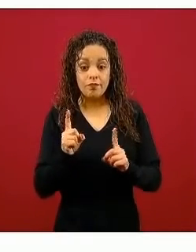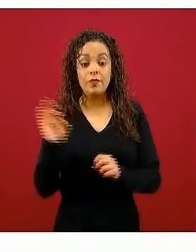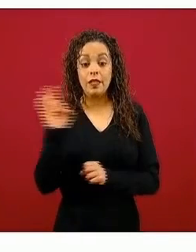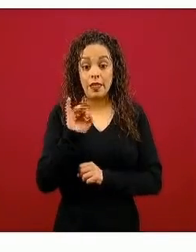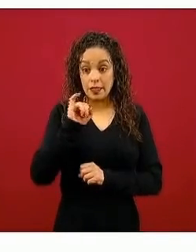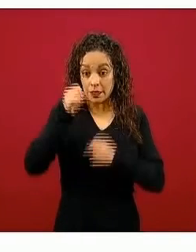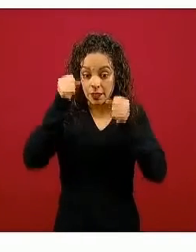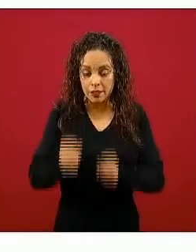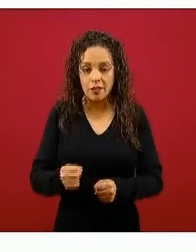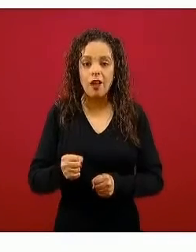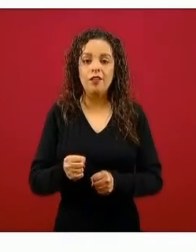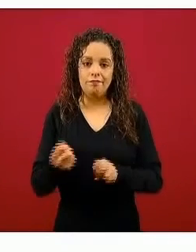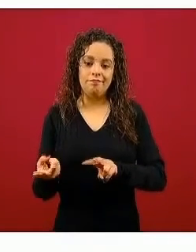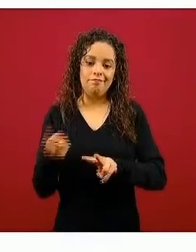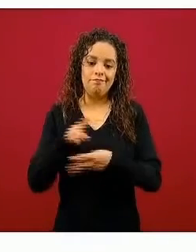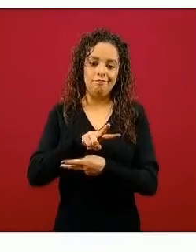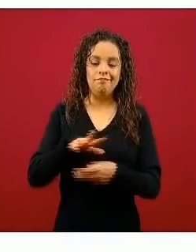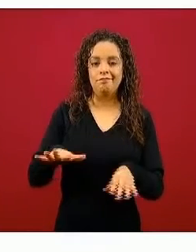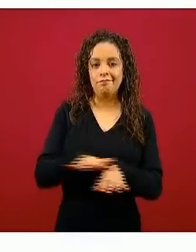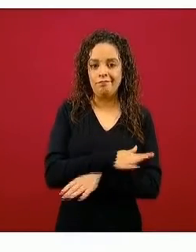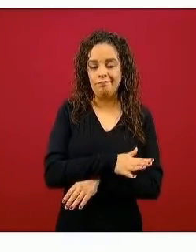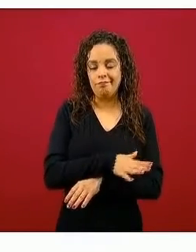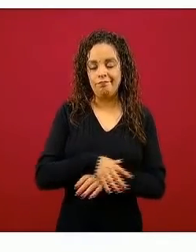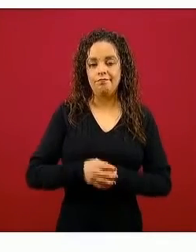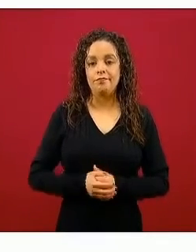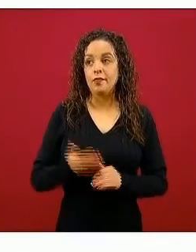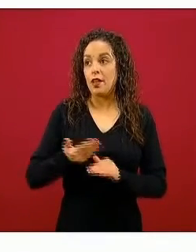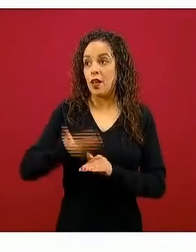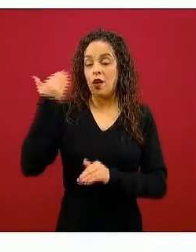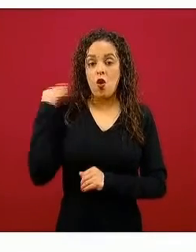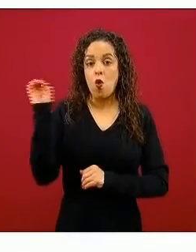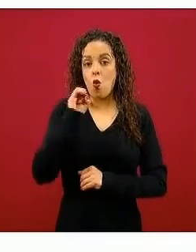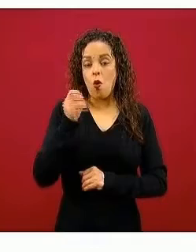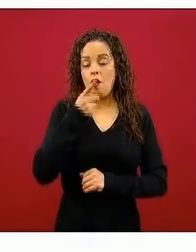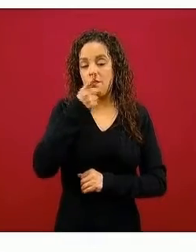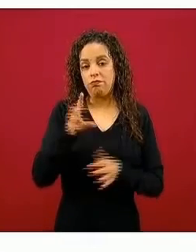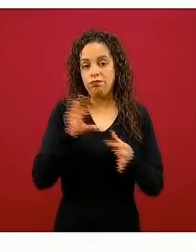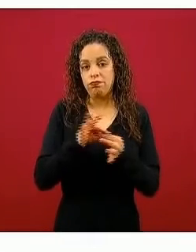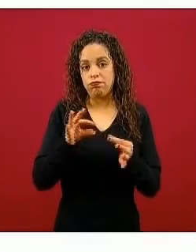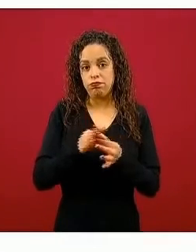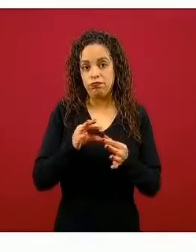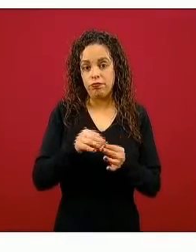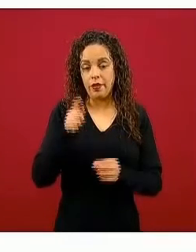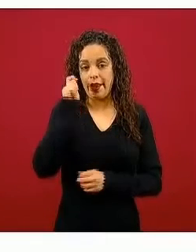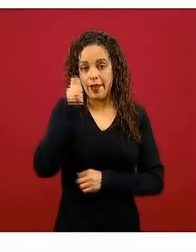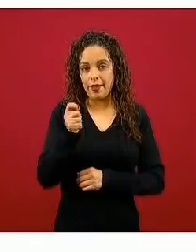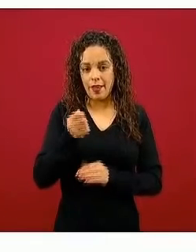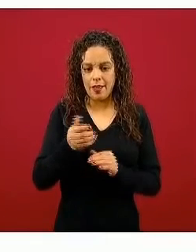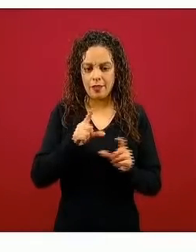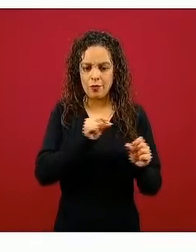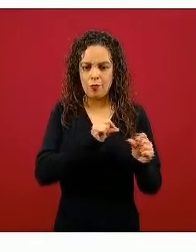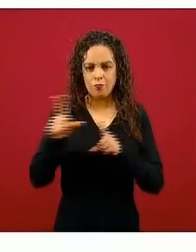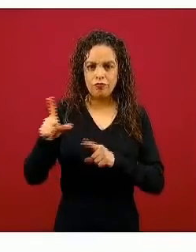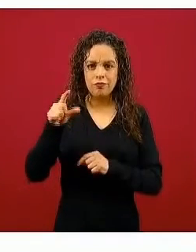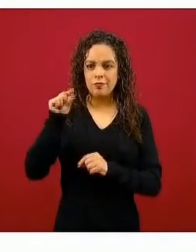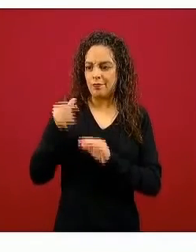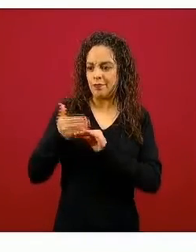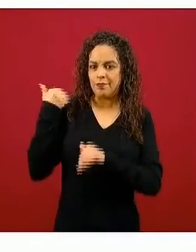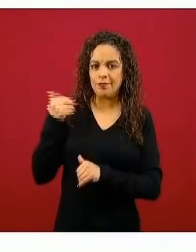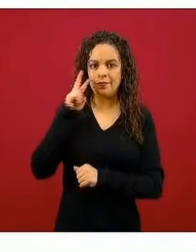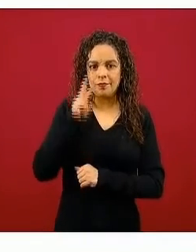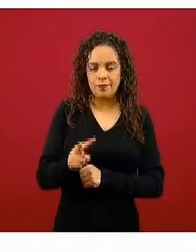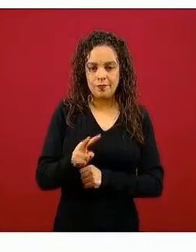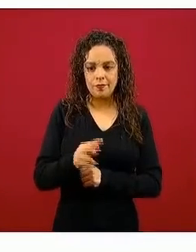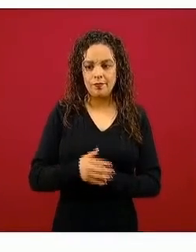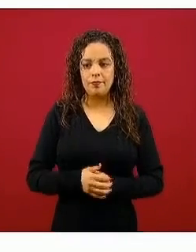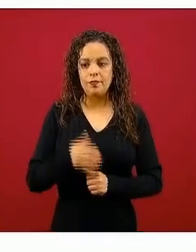confirmarse. Recordando, por si no lo habíamos comentado anteriormente, que las defunciones que vimos en la diapositiva anterior, que son sospechosas, esas